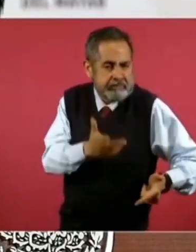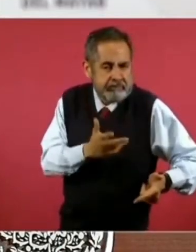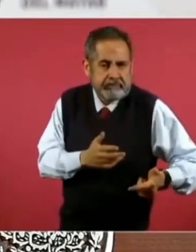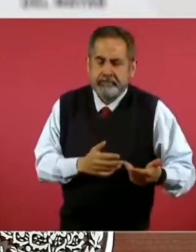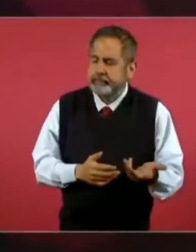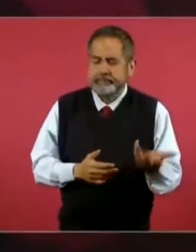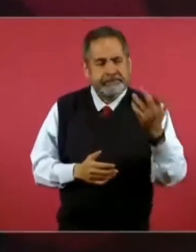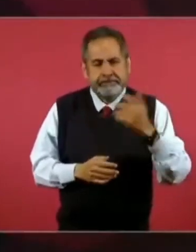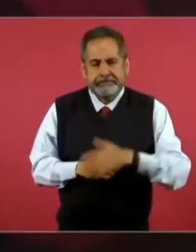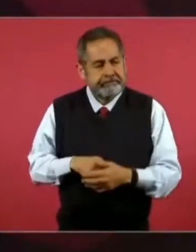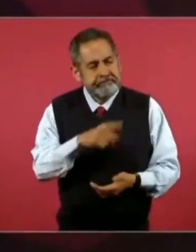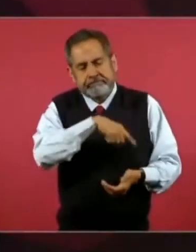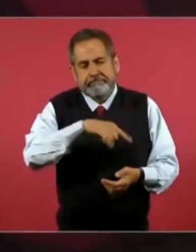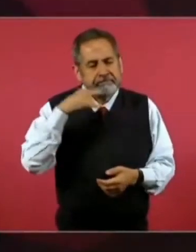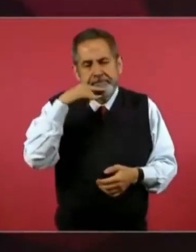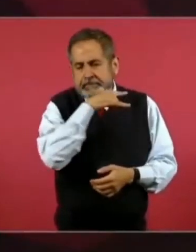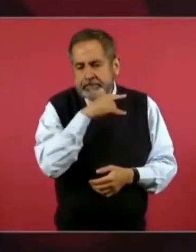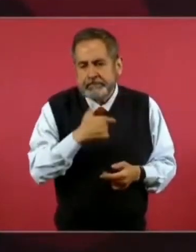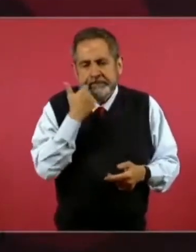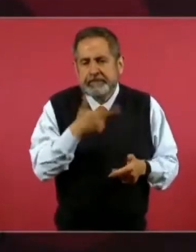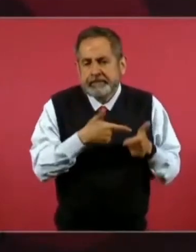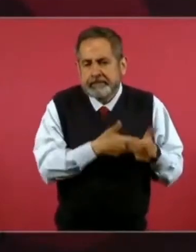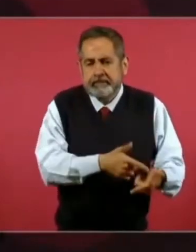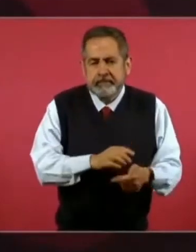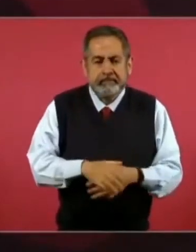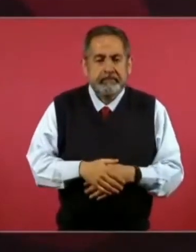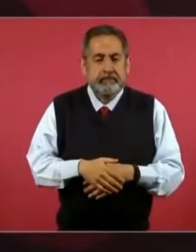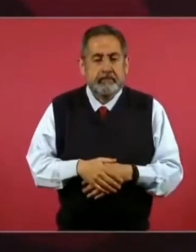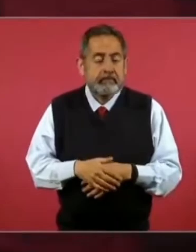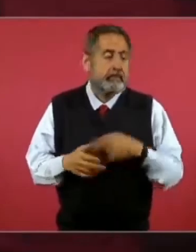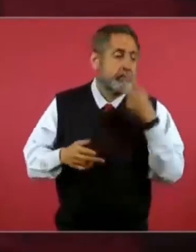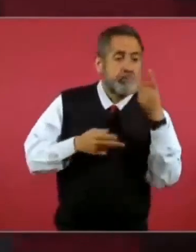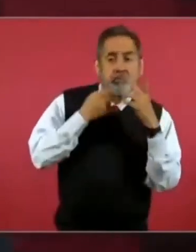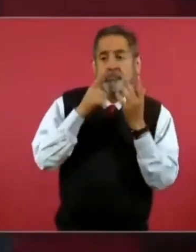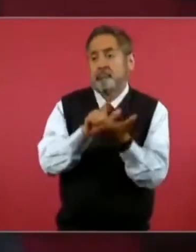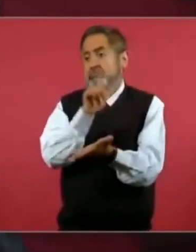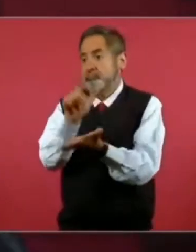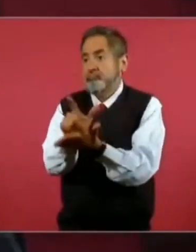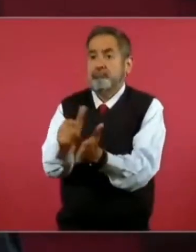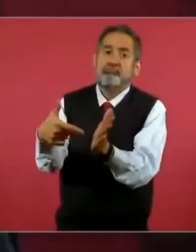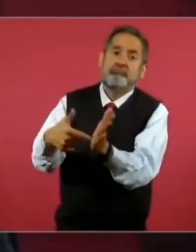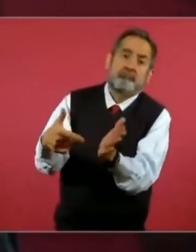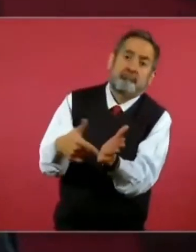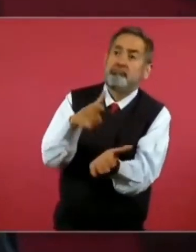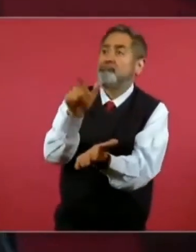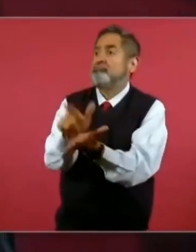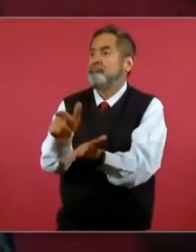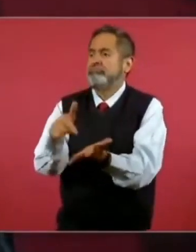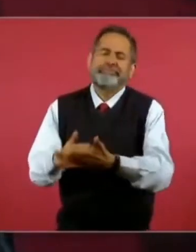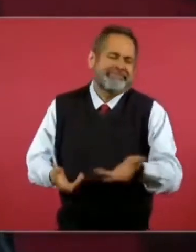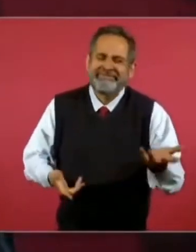y la hipocresía de hablar de que la ley es la ley.